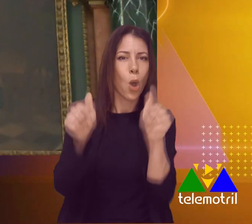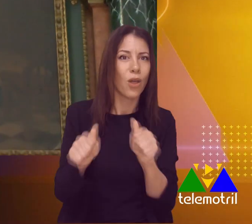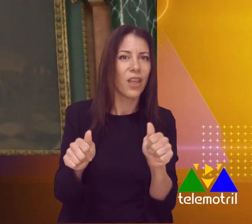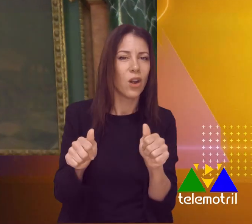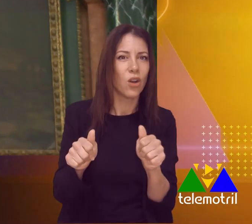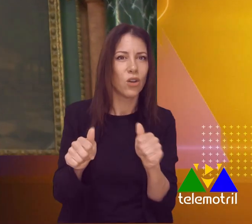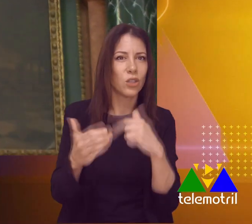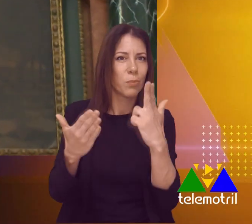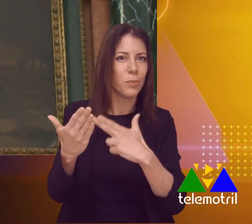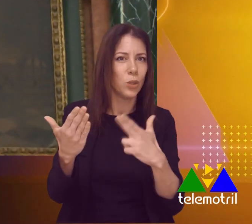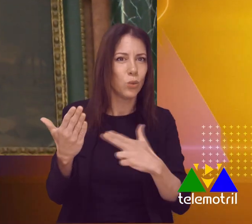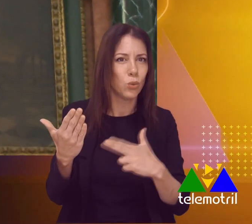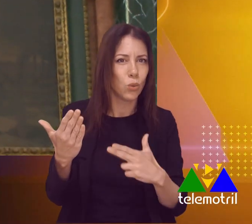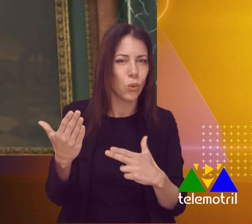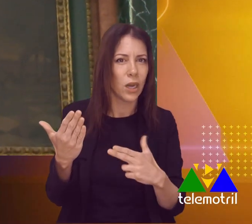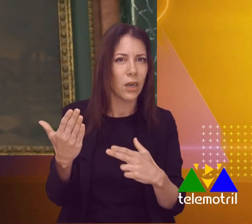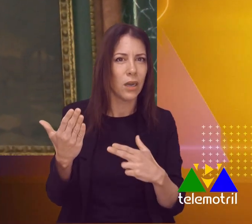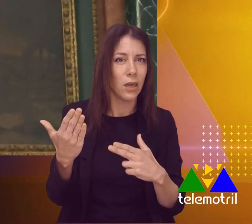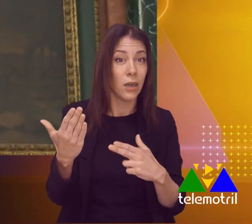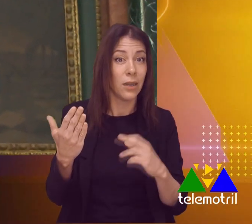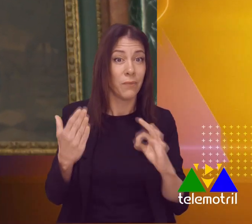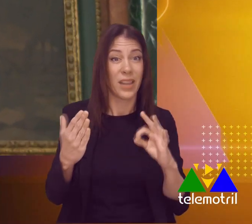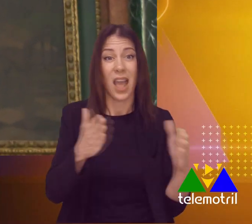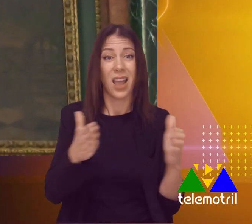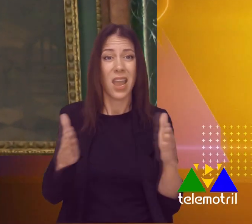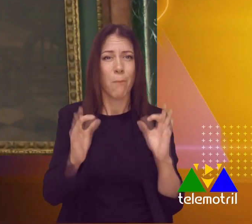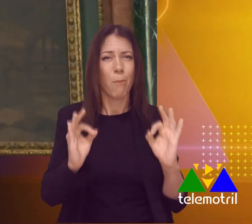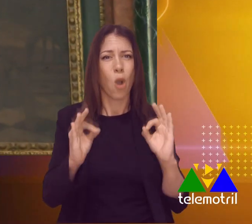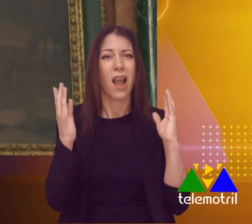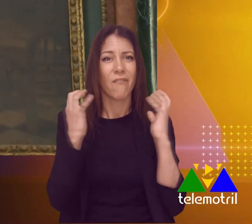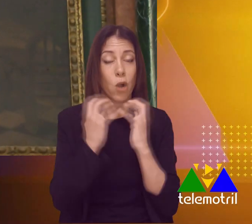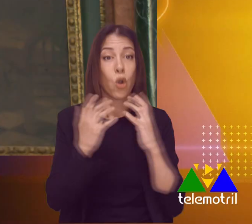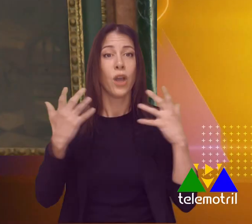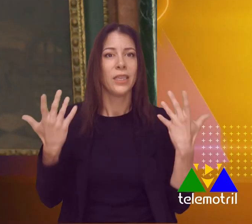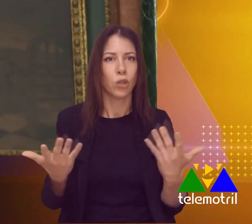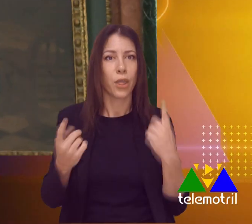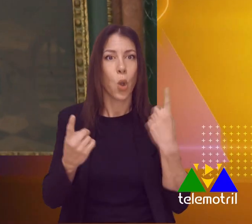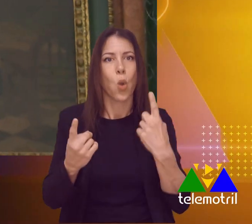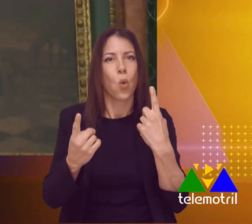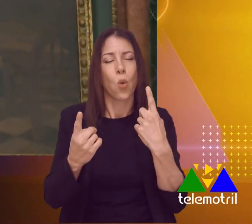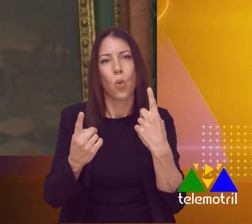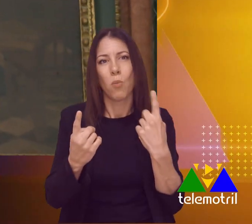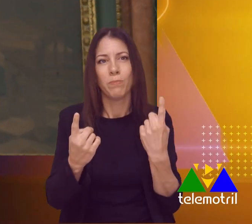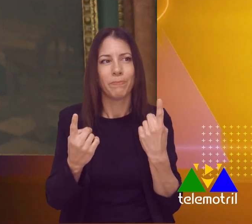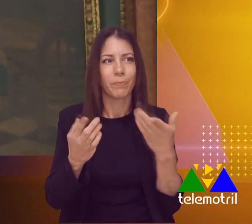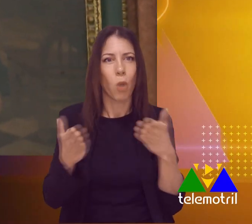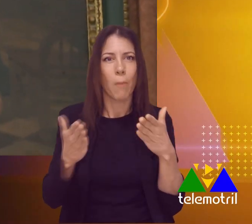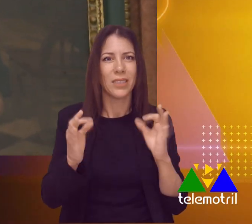de pintura del barroco. Es un momento en el cual el